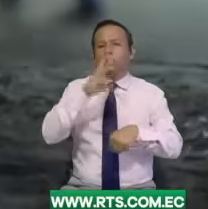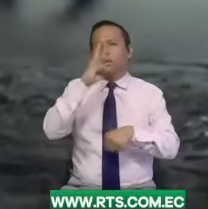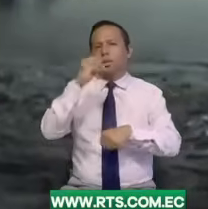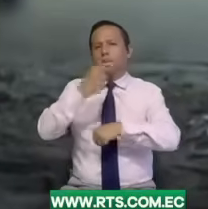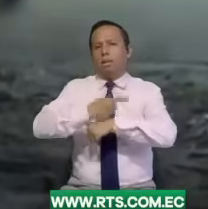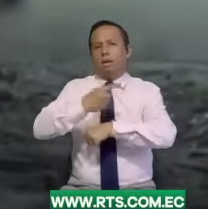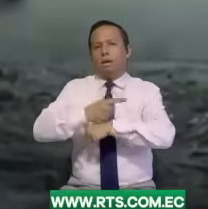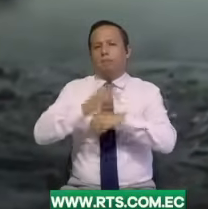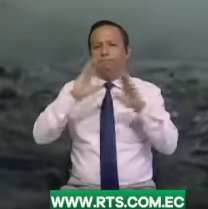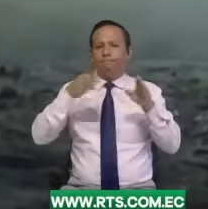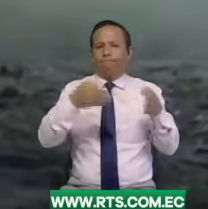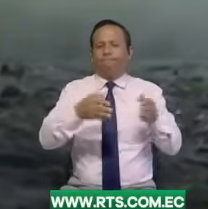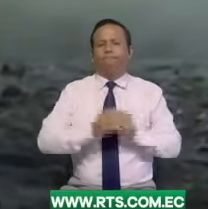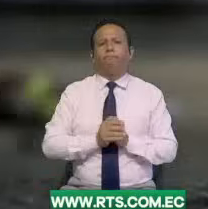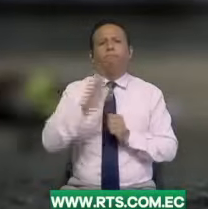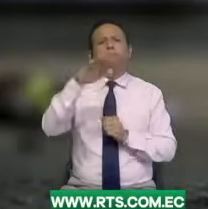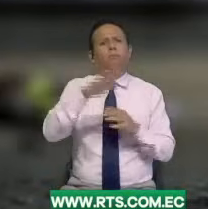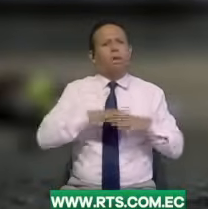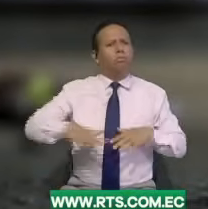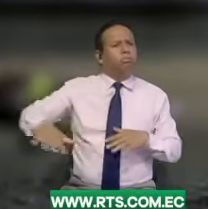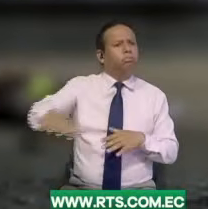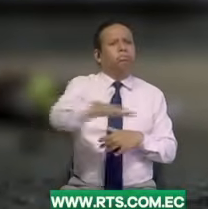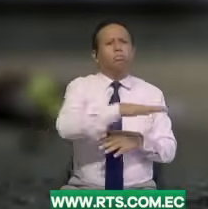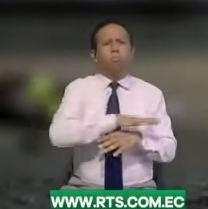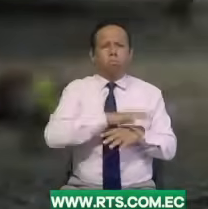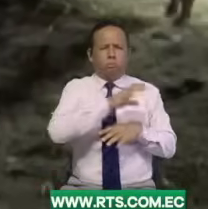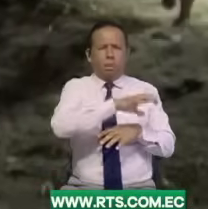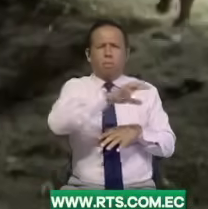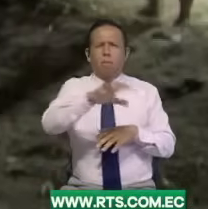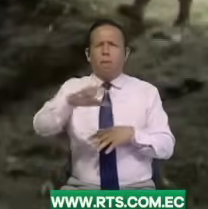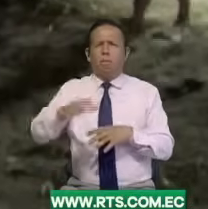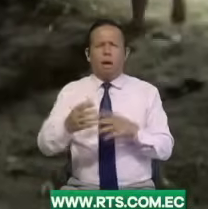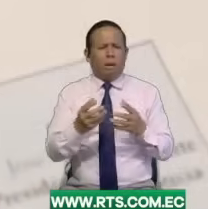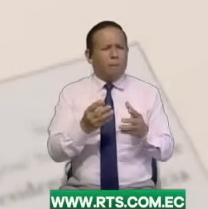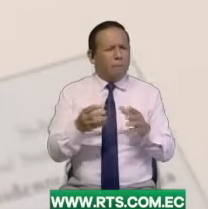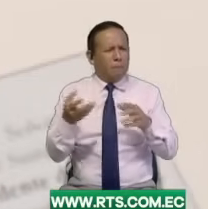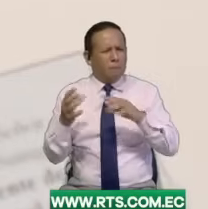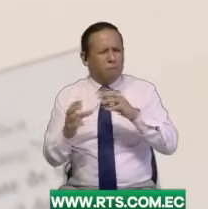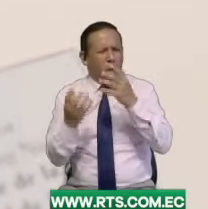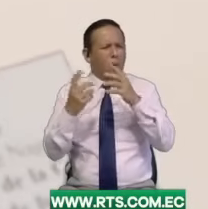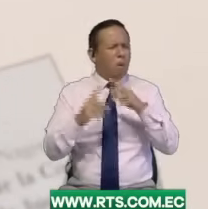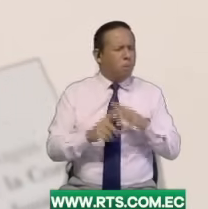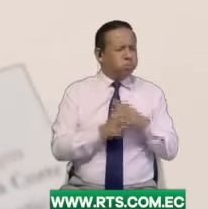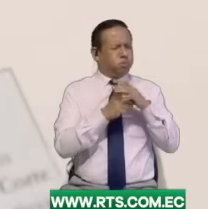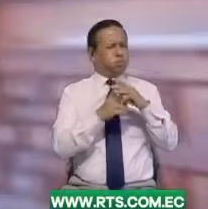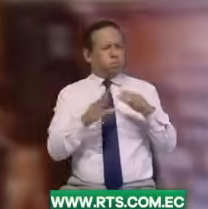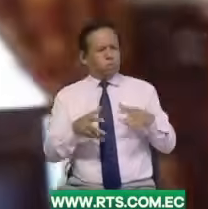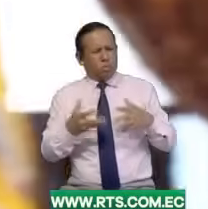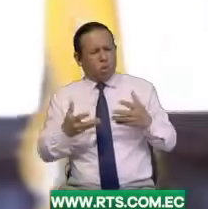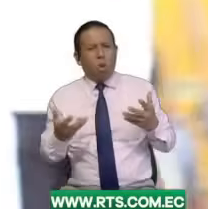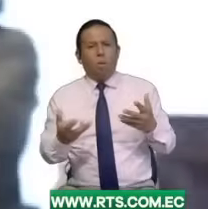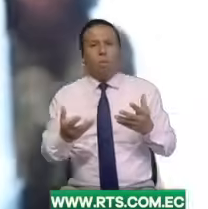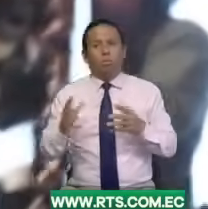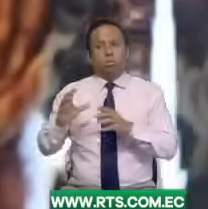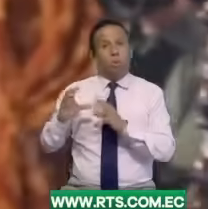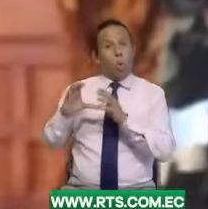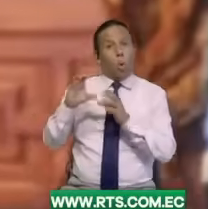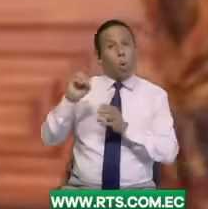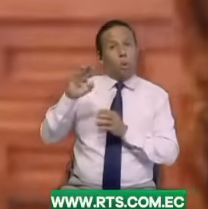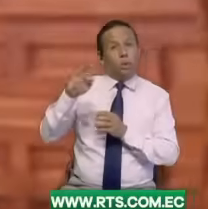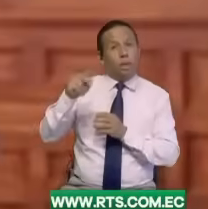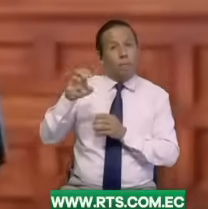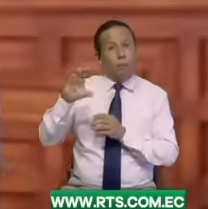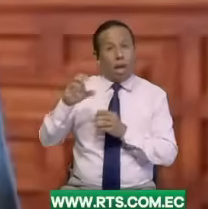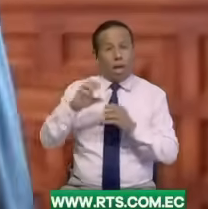El incremento de hechos violentos en varias regiones del país convocó de forma urgente al Consejo de Seguridad Pública y del Estado COSEPE en